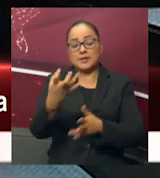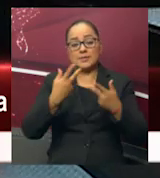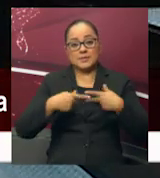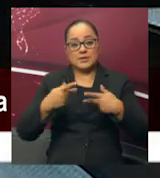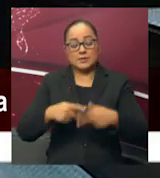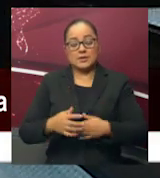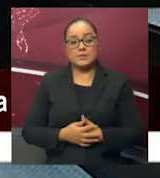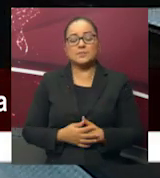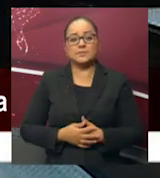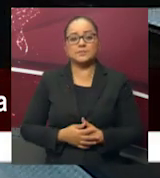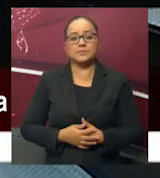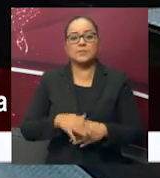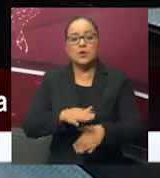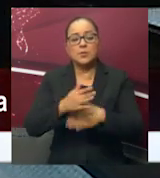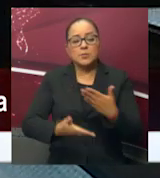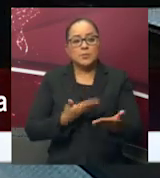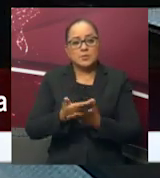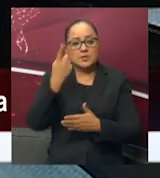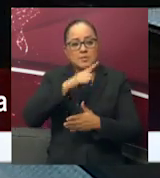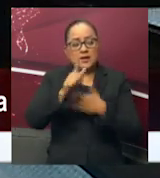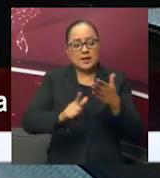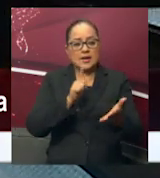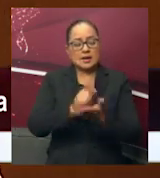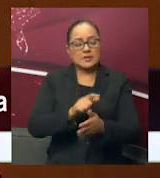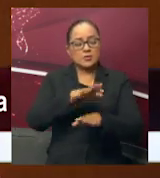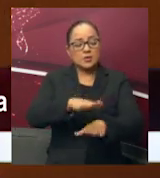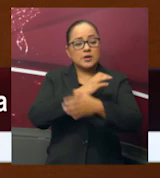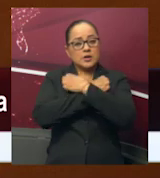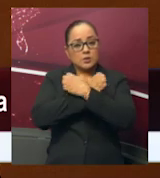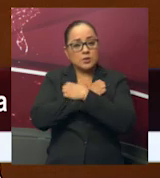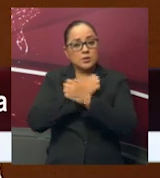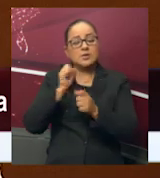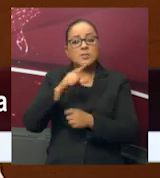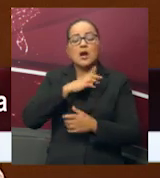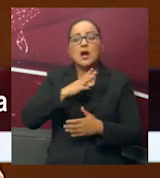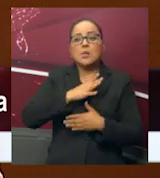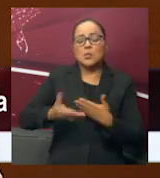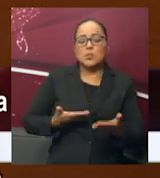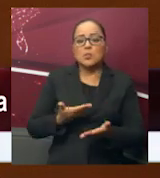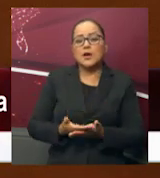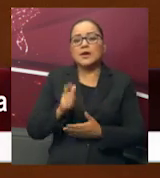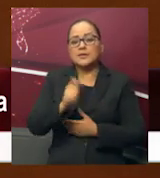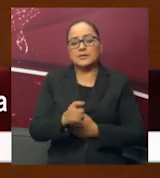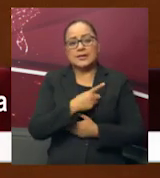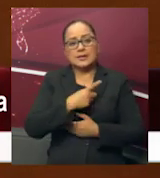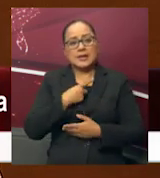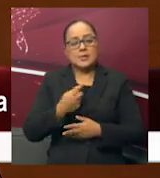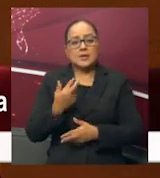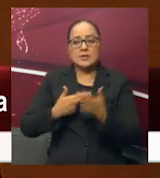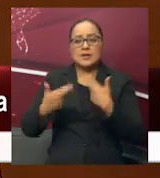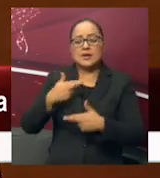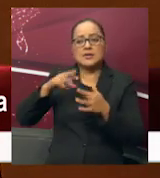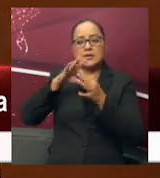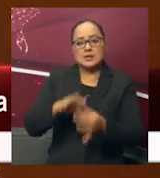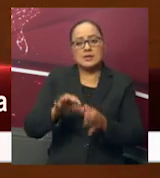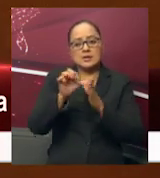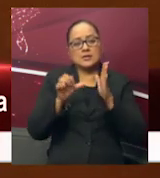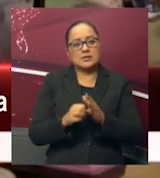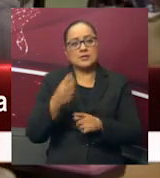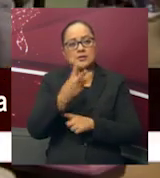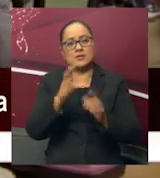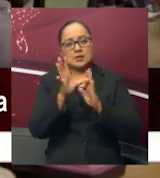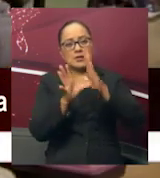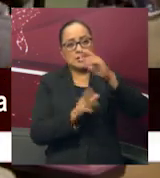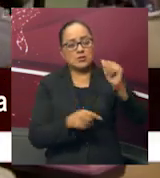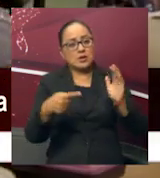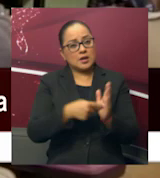de propuestas en relación a lo que será la Ley General de Educación, se planteó que, antes que nada, se debe recuperar el sentido del artículo 3 constitucional